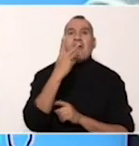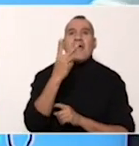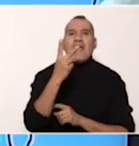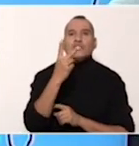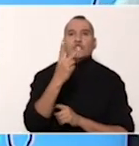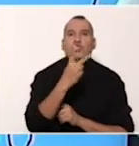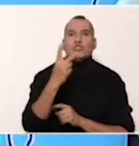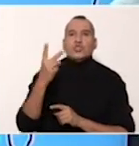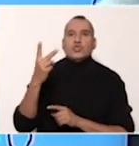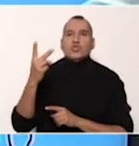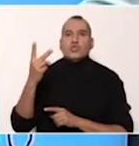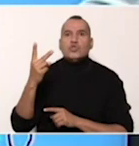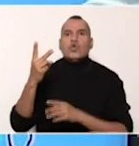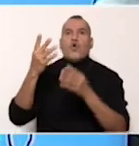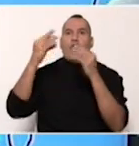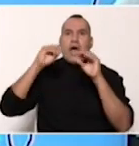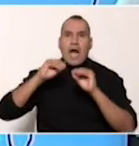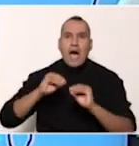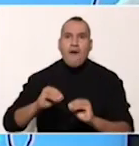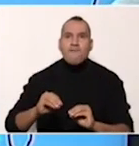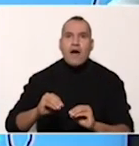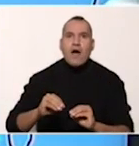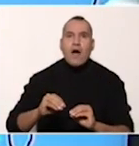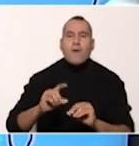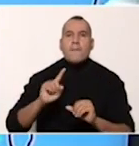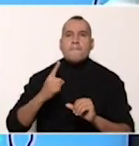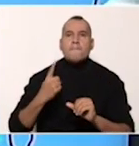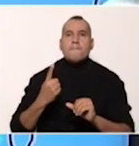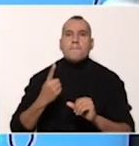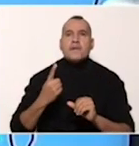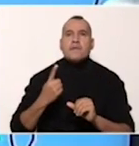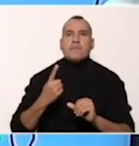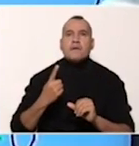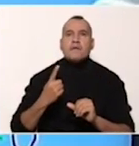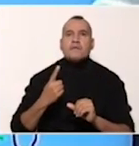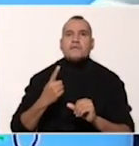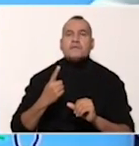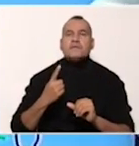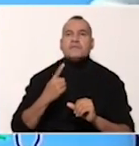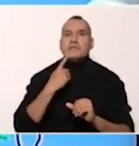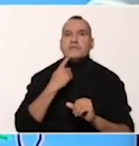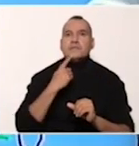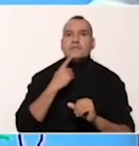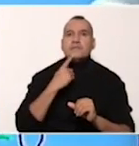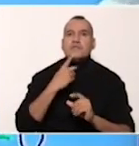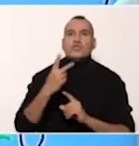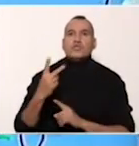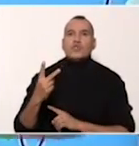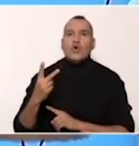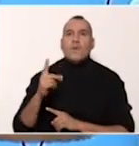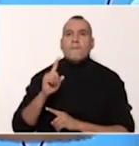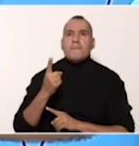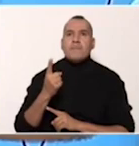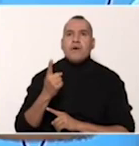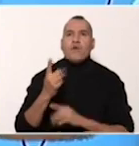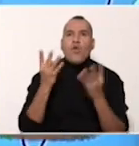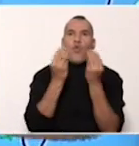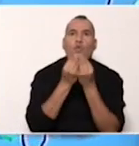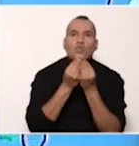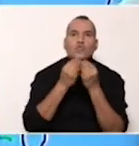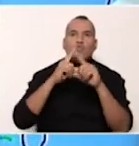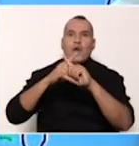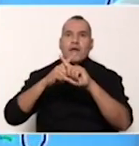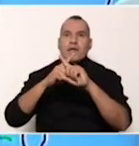a ir copiando aquí abajo. El primer coeficiente del grado del polinomio es 2, lo copiamos